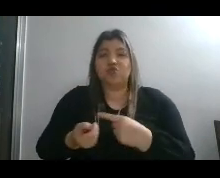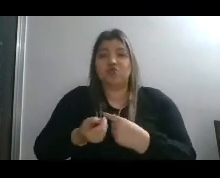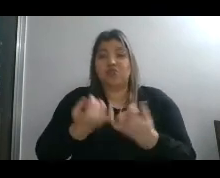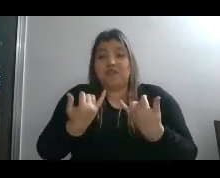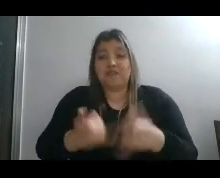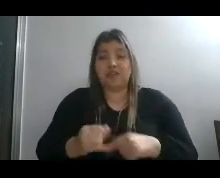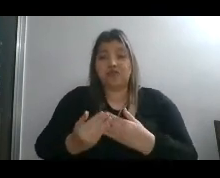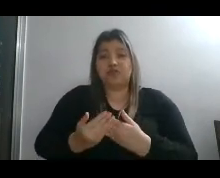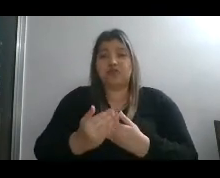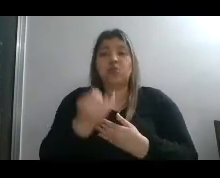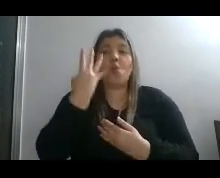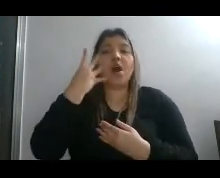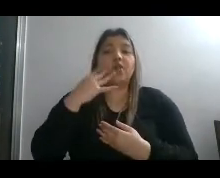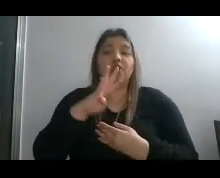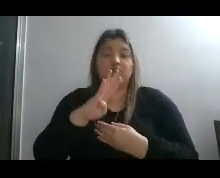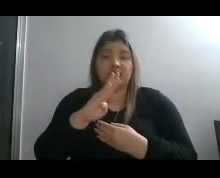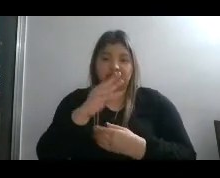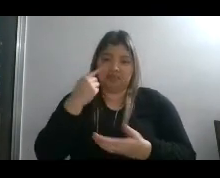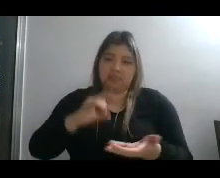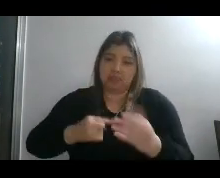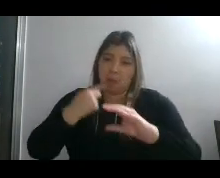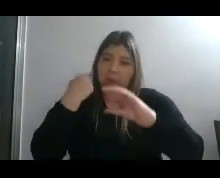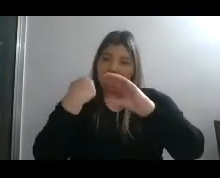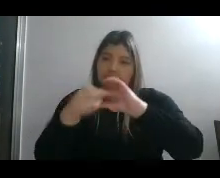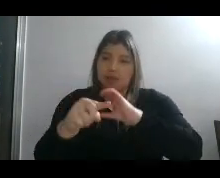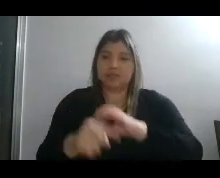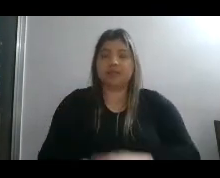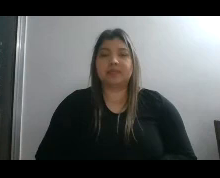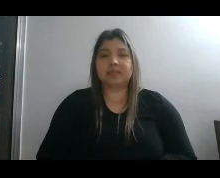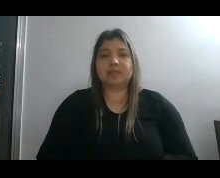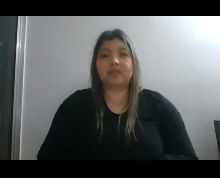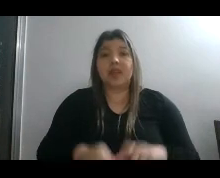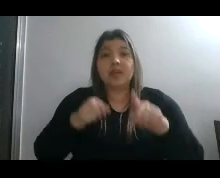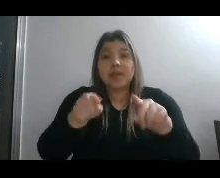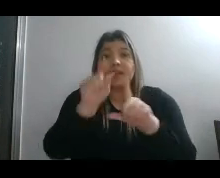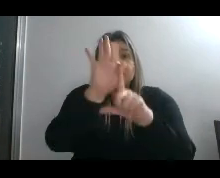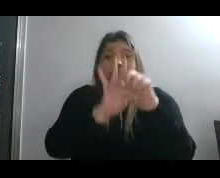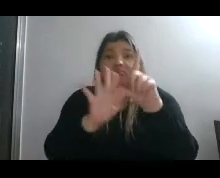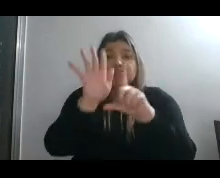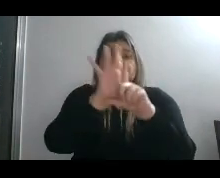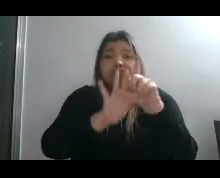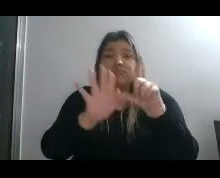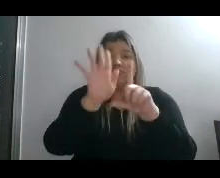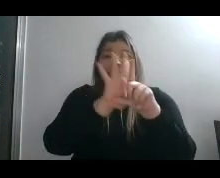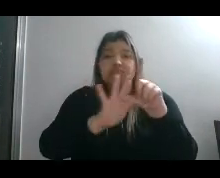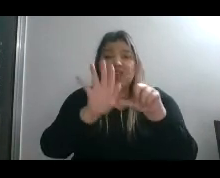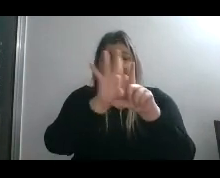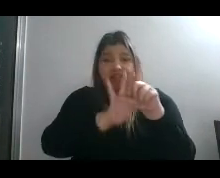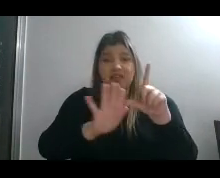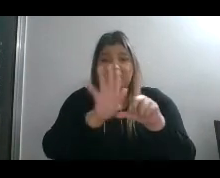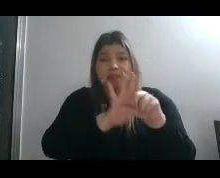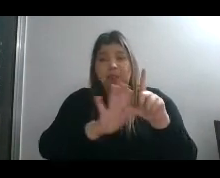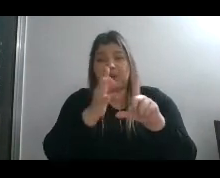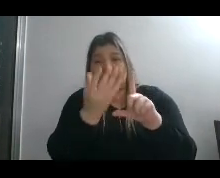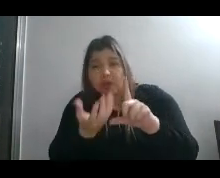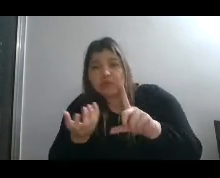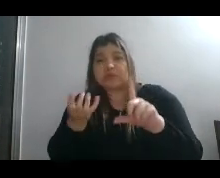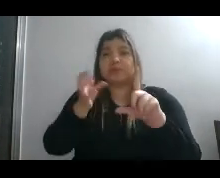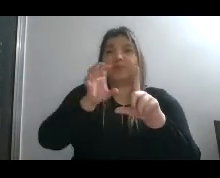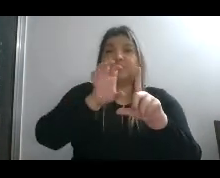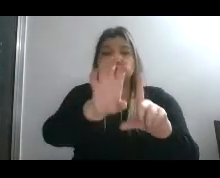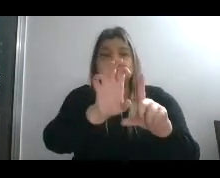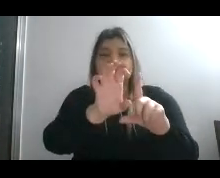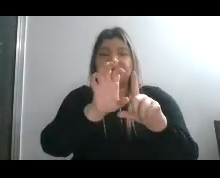formación. También les recordamos que el video de esta formación estará disponible aproximadamente 1 hora posterior a la finalización del